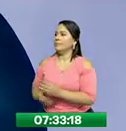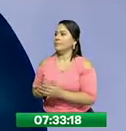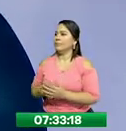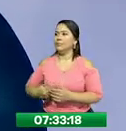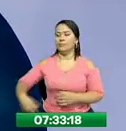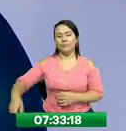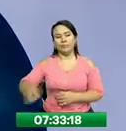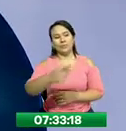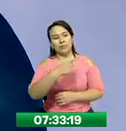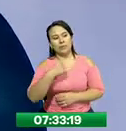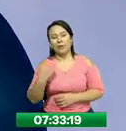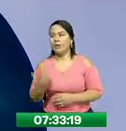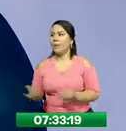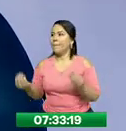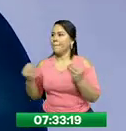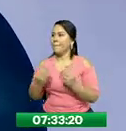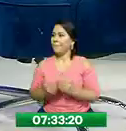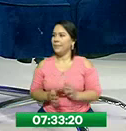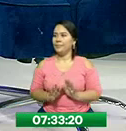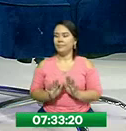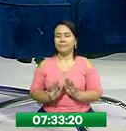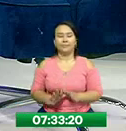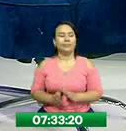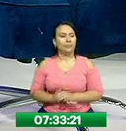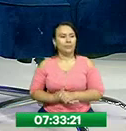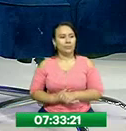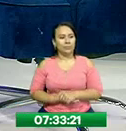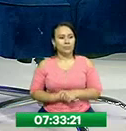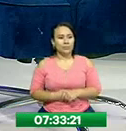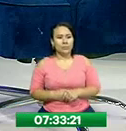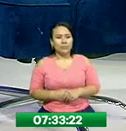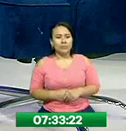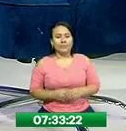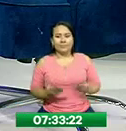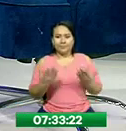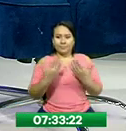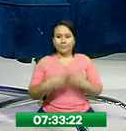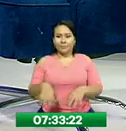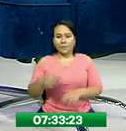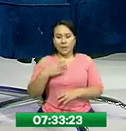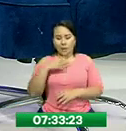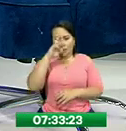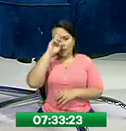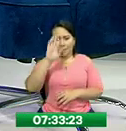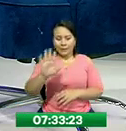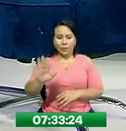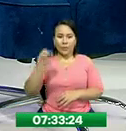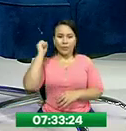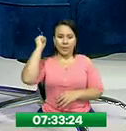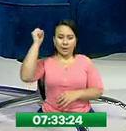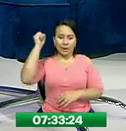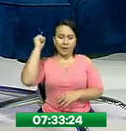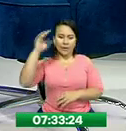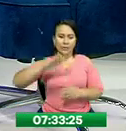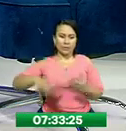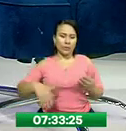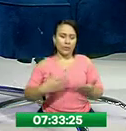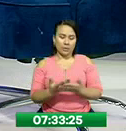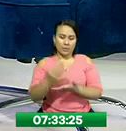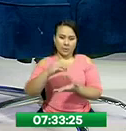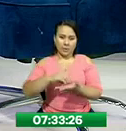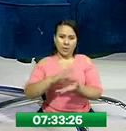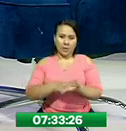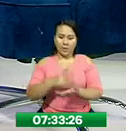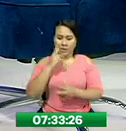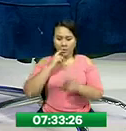gente que ha estado con nosotros durante años. En todo caso, en el escenario de que salgan, los que salgan se les respetará en sus derechos. Total, y se les garantizará todo aquello